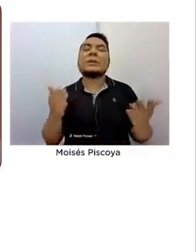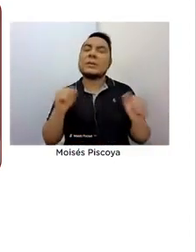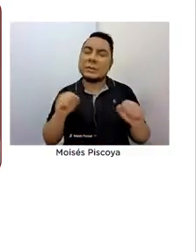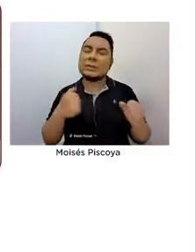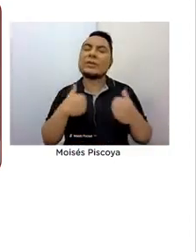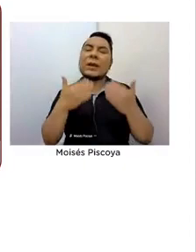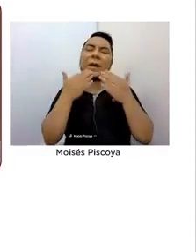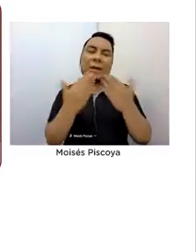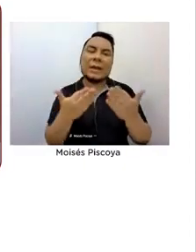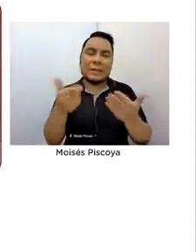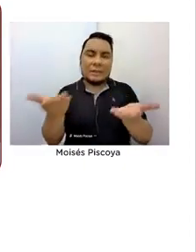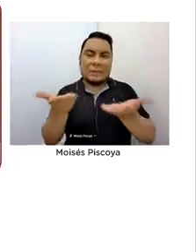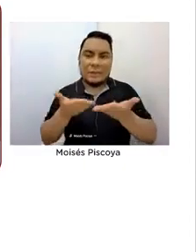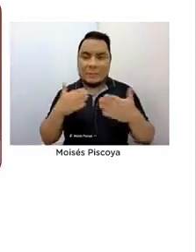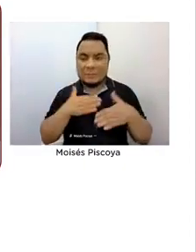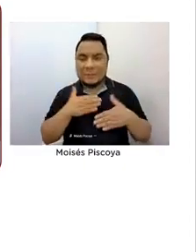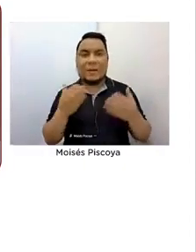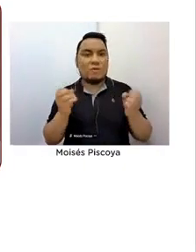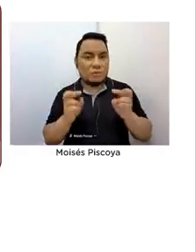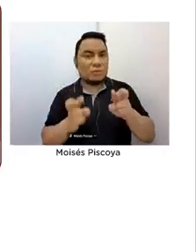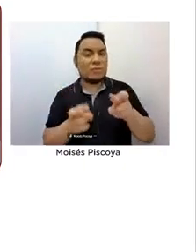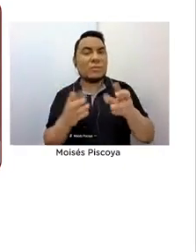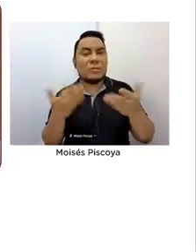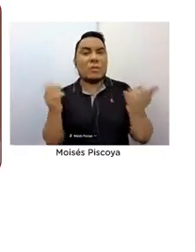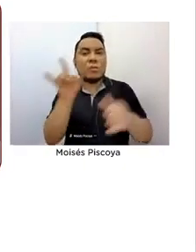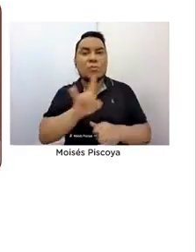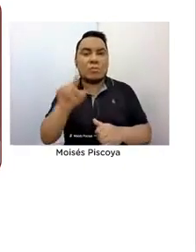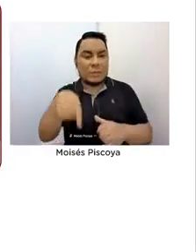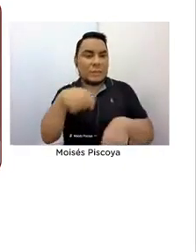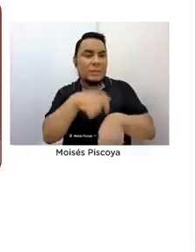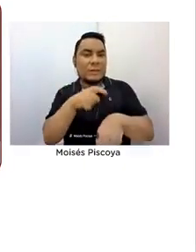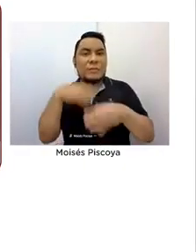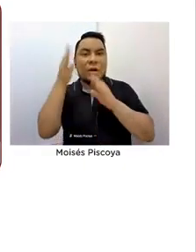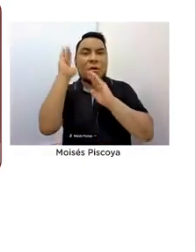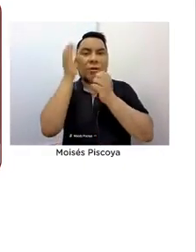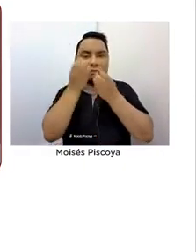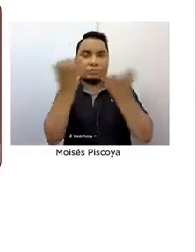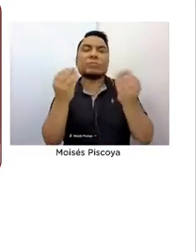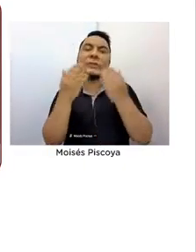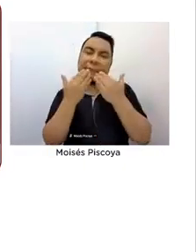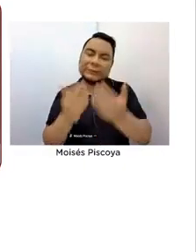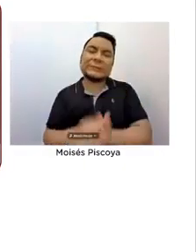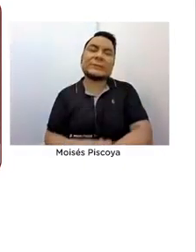por darnos esta oportunidad de usar estos espacios para poder brindarla. Muchas gracias.